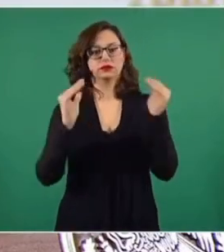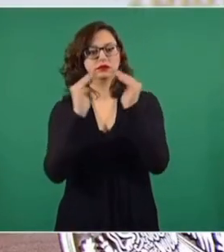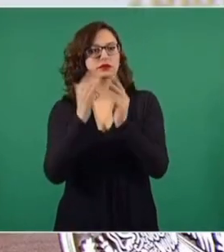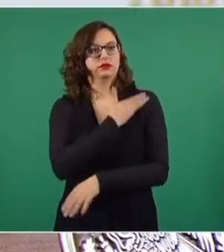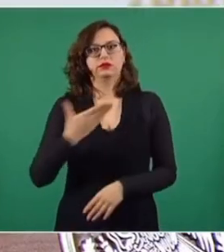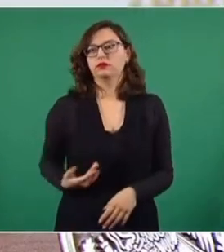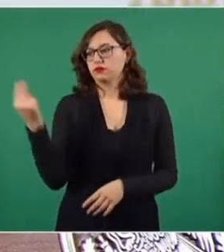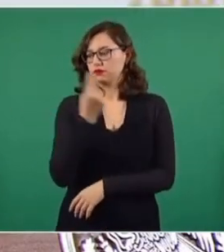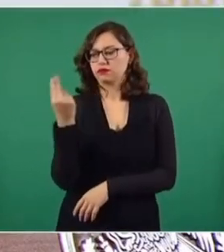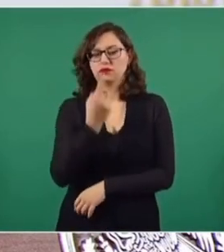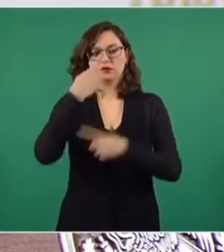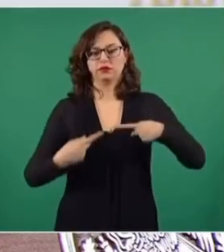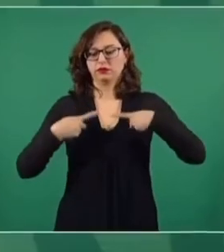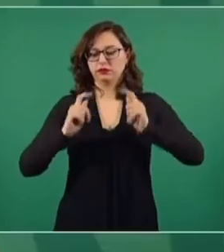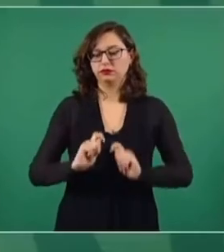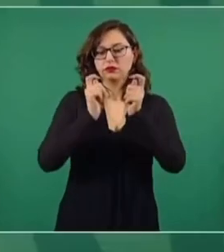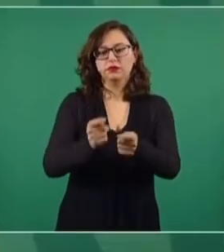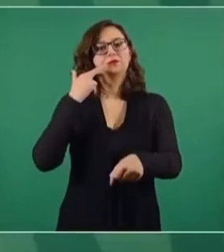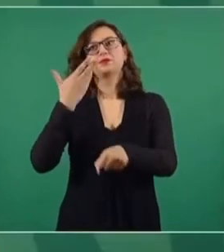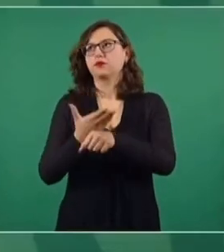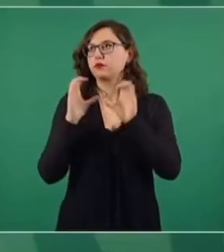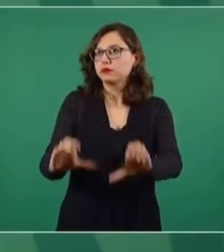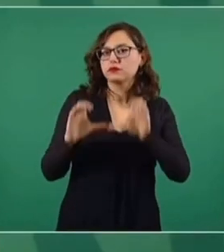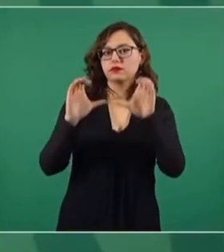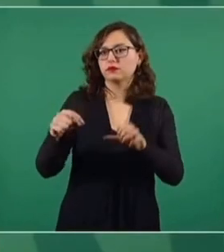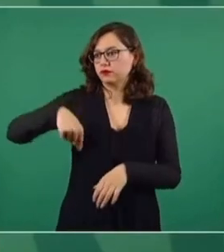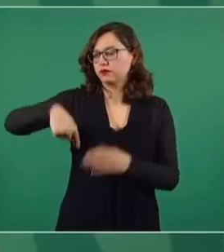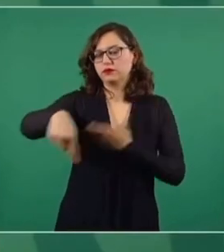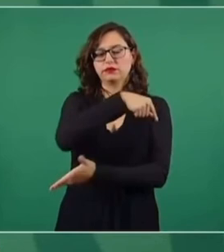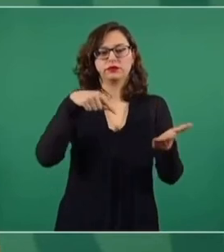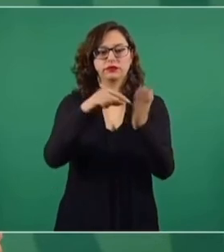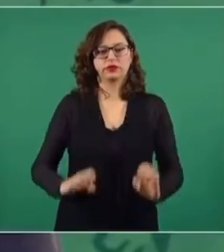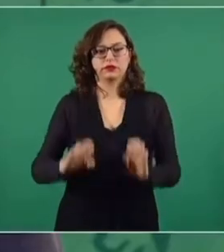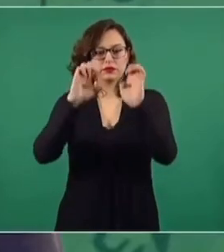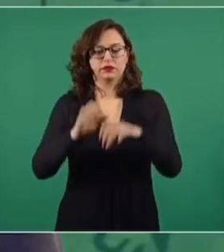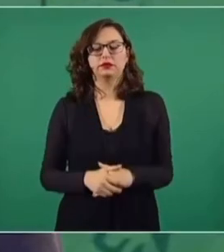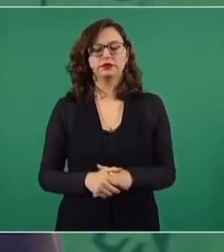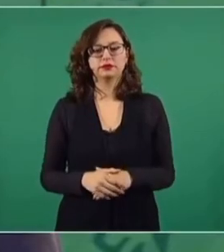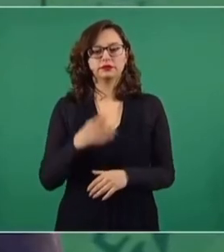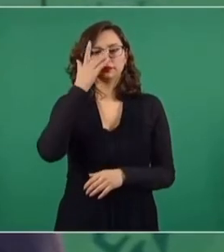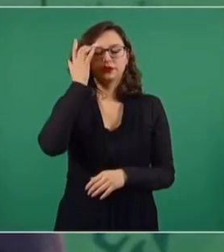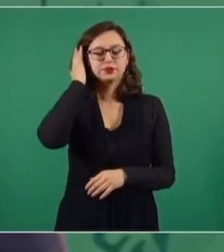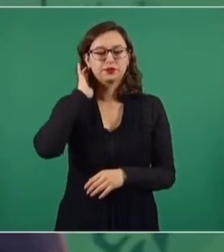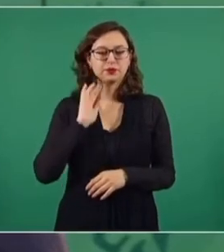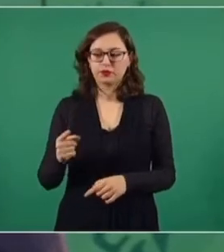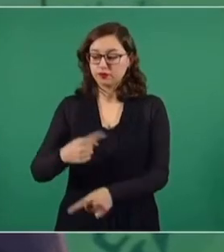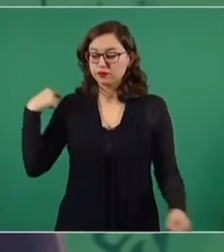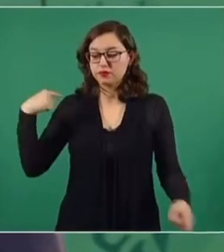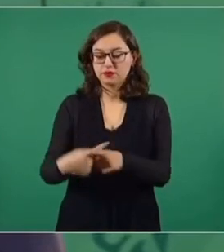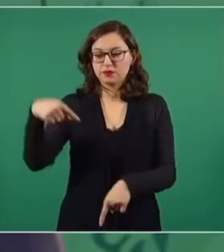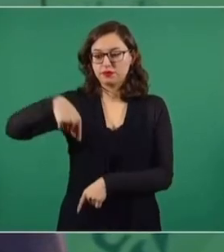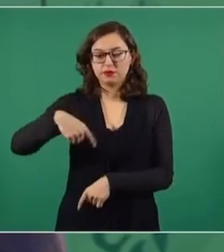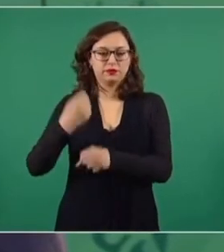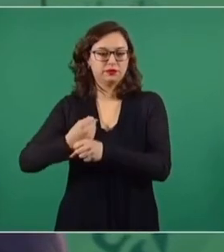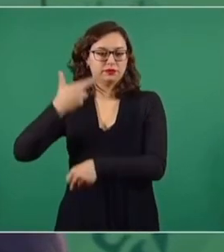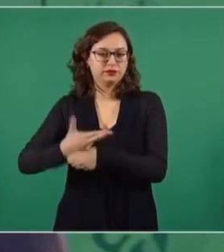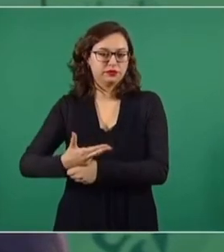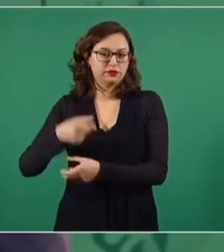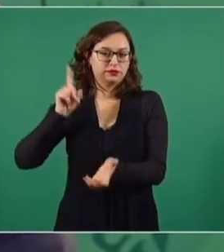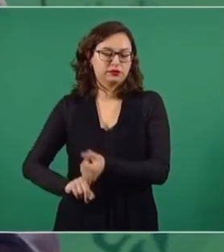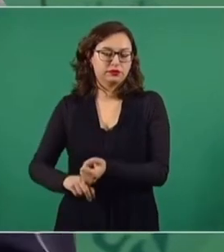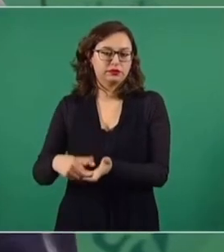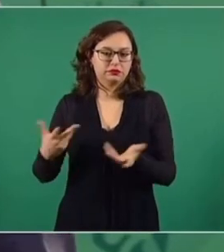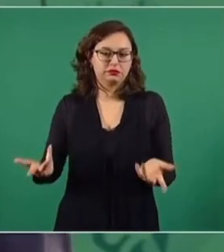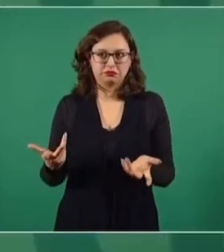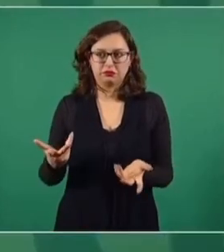la Secretaría Particular tiene que ver con el funcionamiento y el mantenimiento del Palacio,